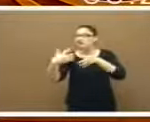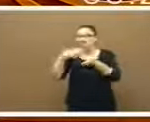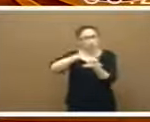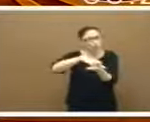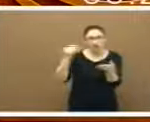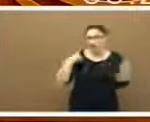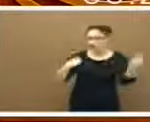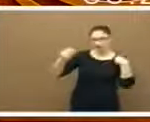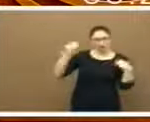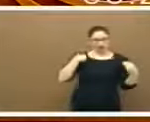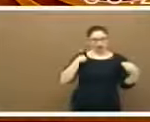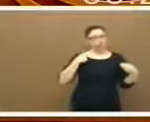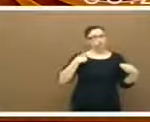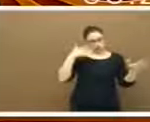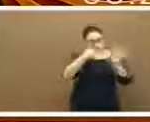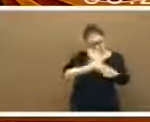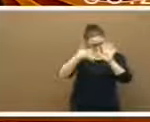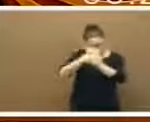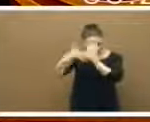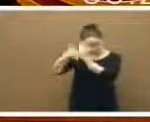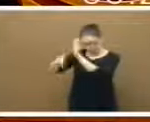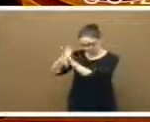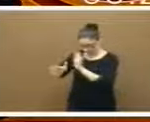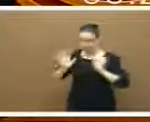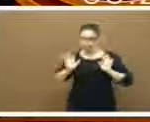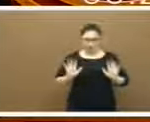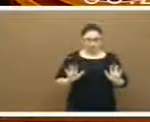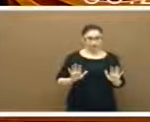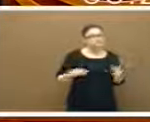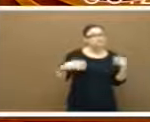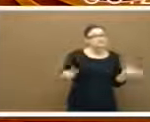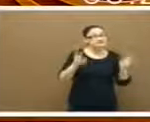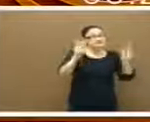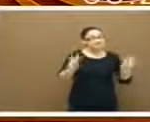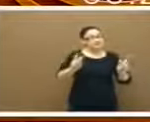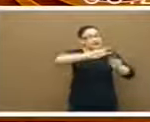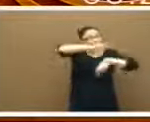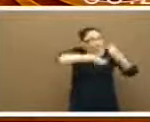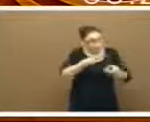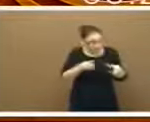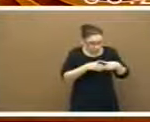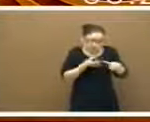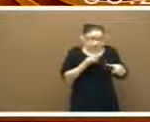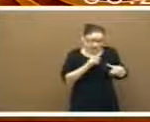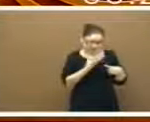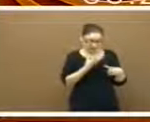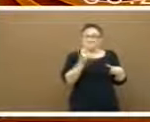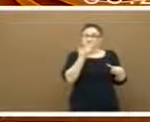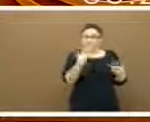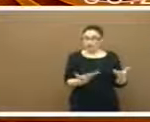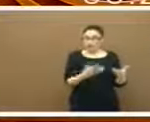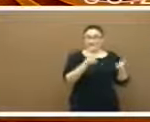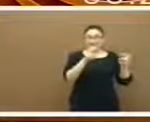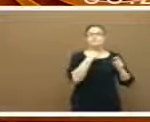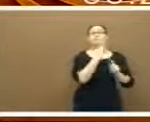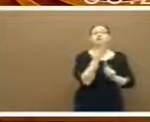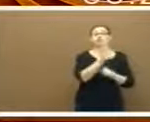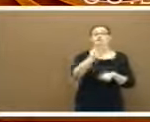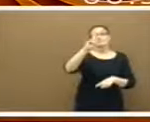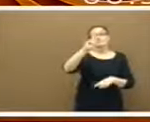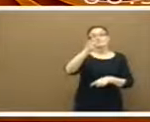grupo parlamentario en su intervención al fijar posición respecto de las enmiendas del Grupo Parlamentario Socialista, en concreto el portavoz del